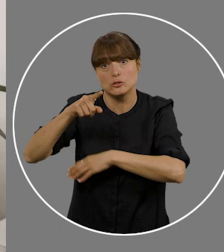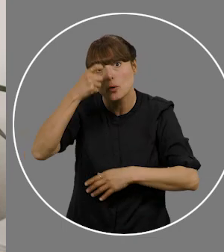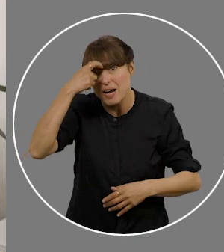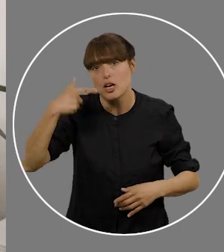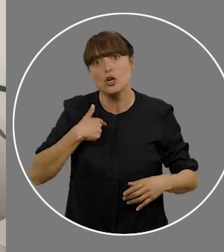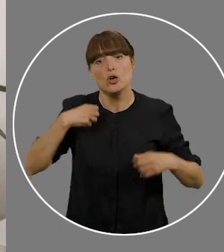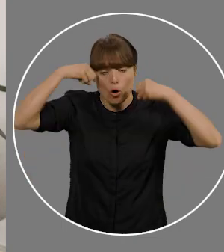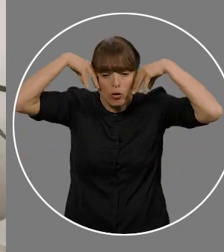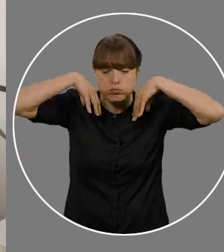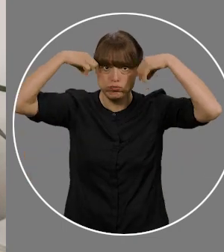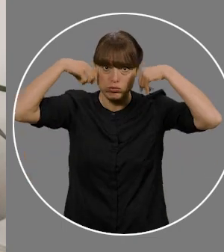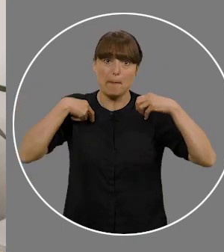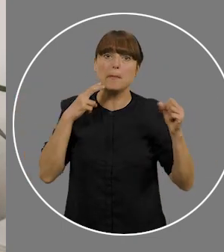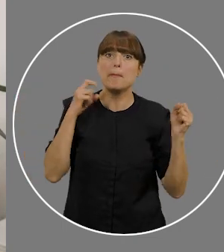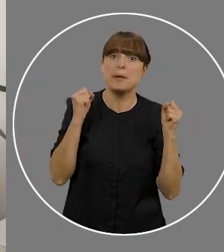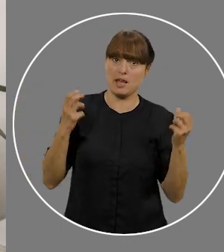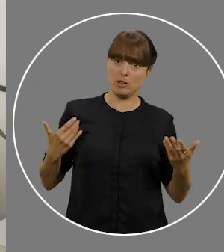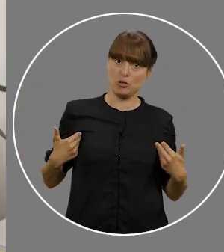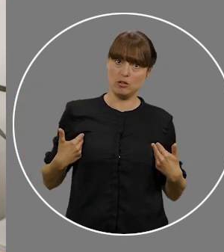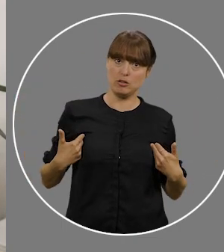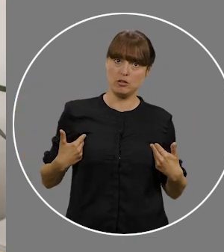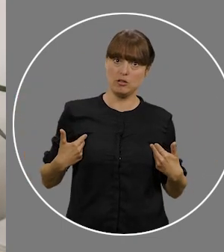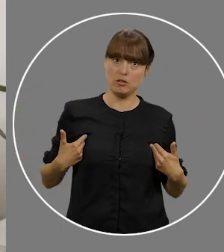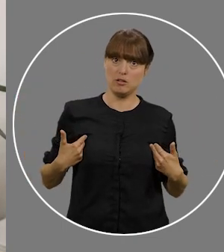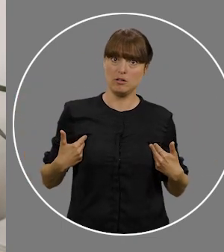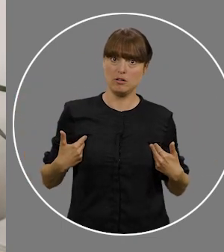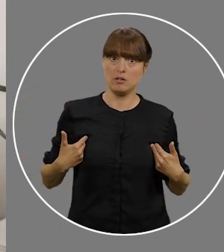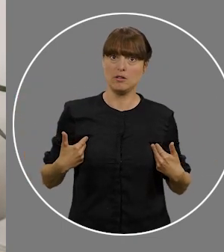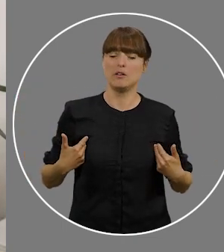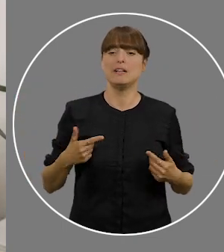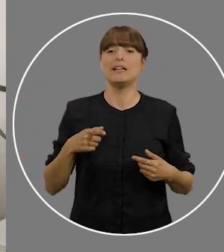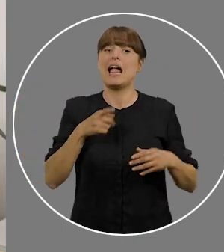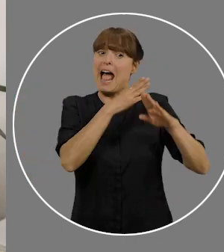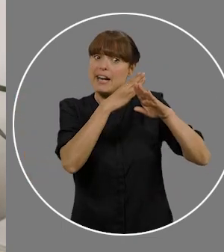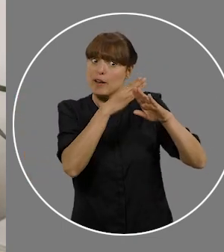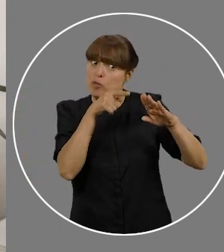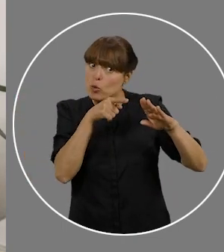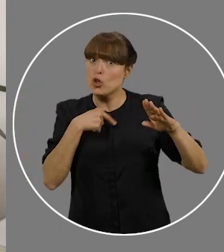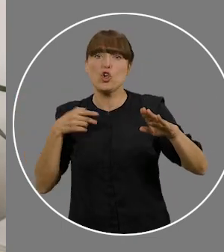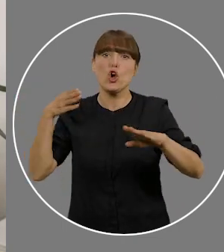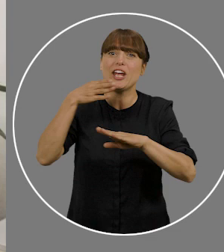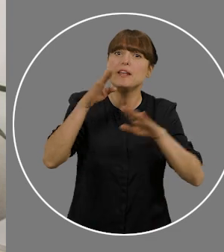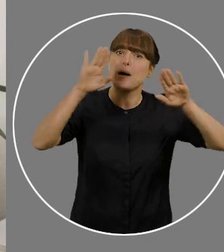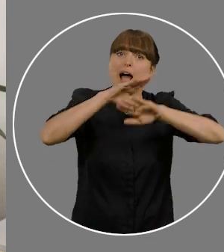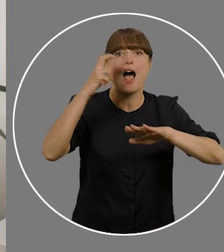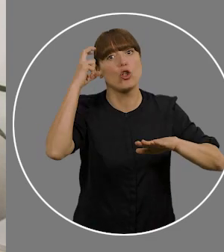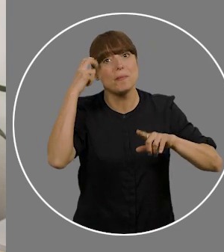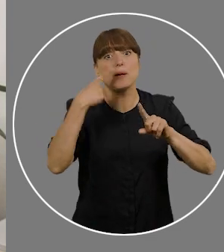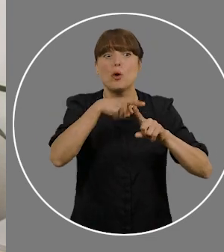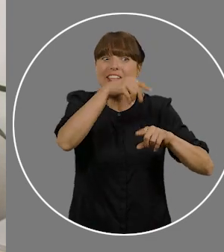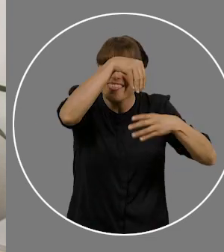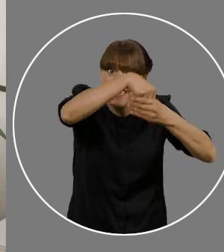¿Y en el refugio se le pasó el miedo? Claro, porque como tenía ya a mi hijo y a mi marido, tenía que ir por fuerza.